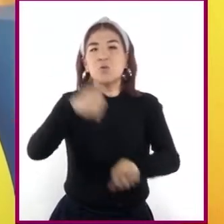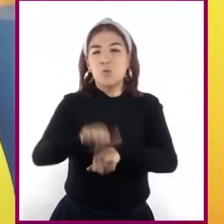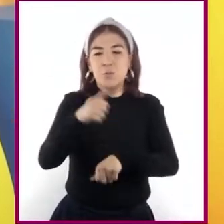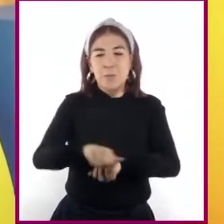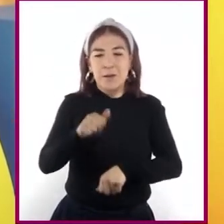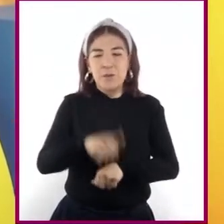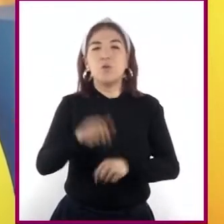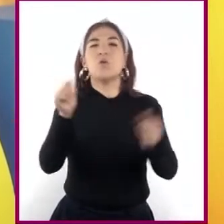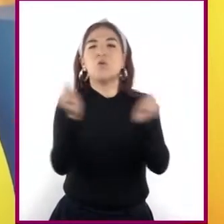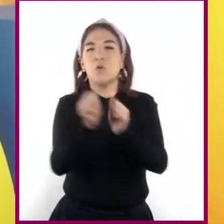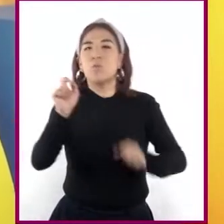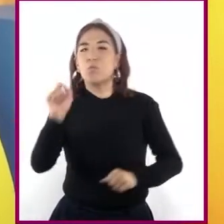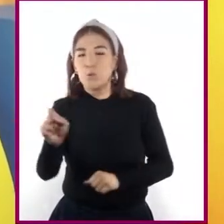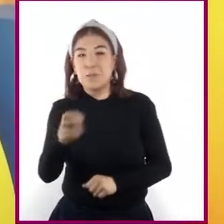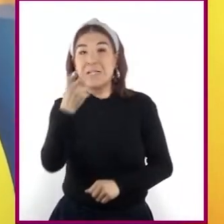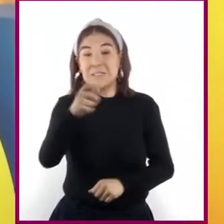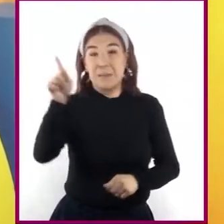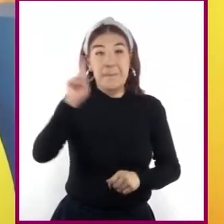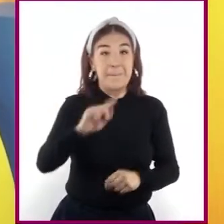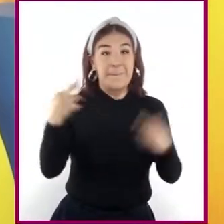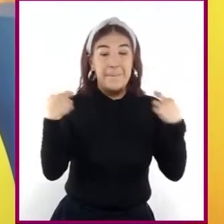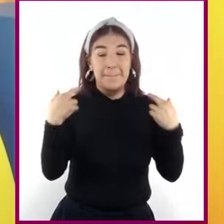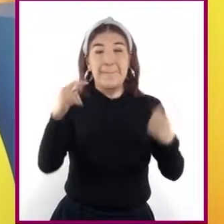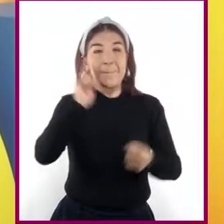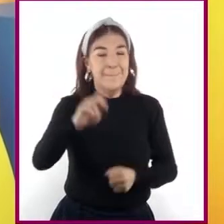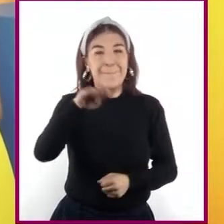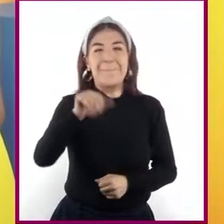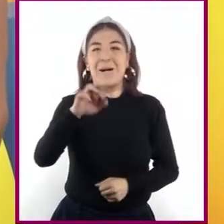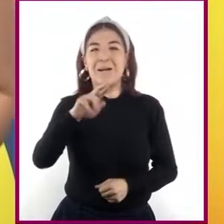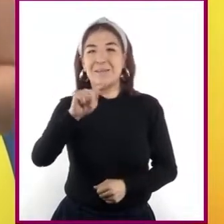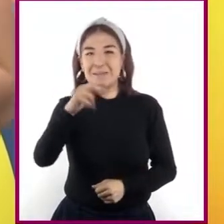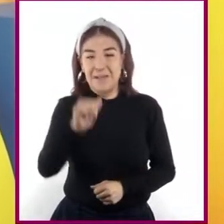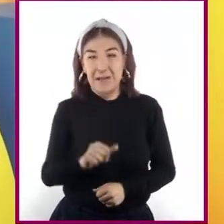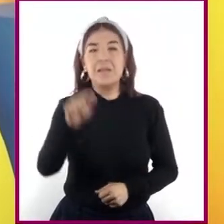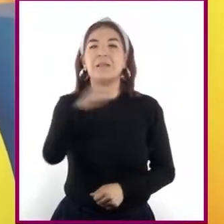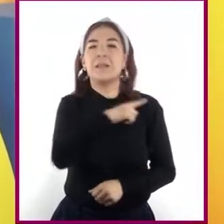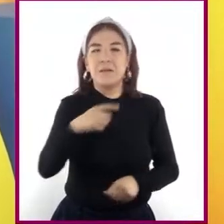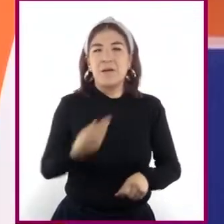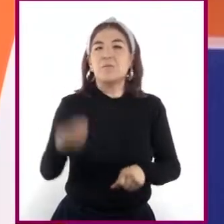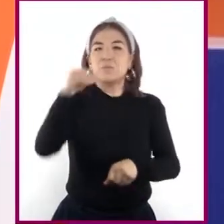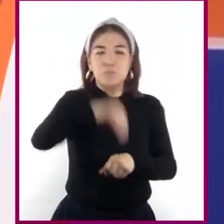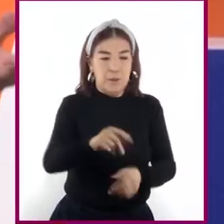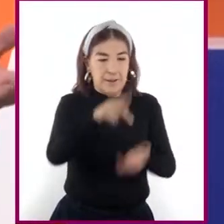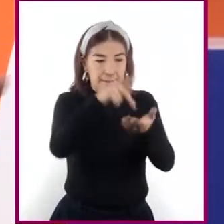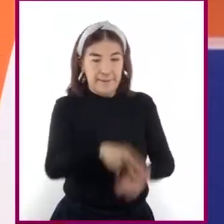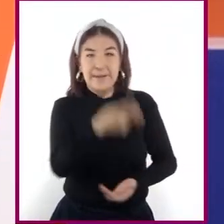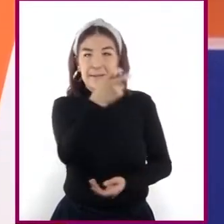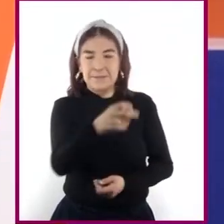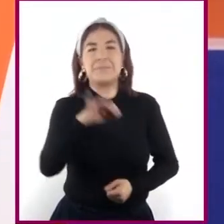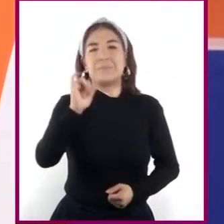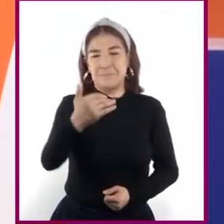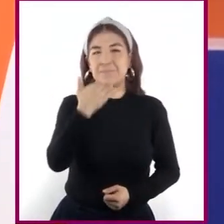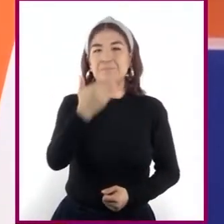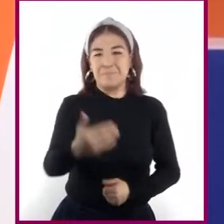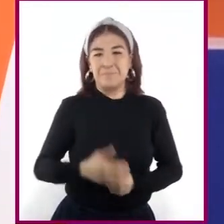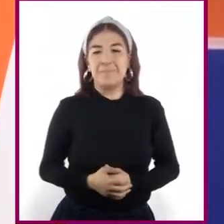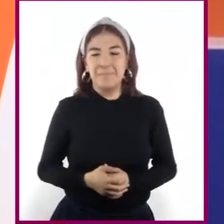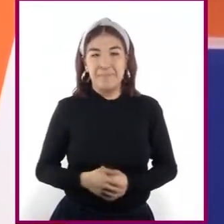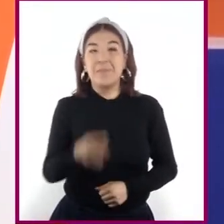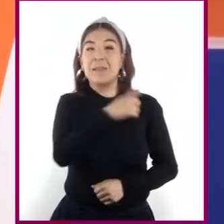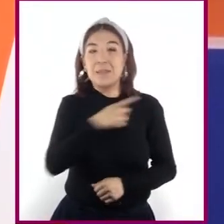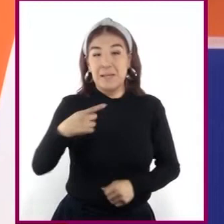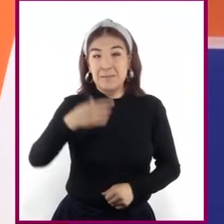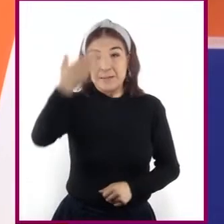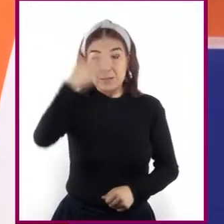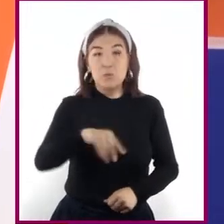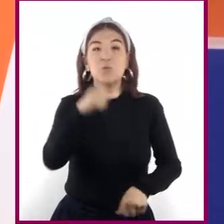Y así Marta solo debe colocar la cantidad adecuada de harina sobre la báscula. Muy bien, Leslie. Tengan presente que un